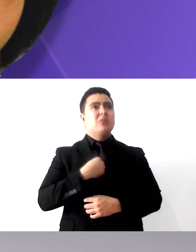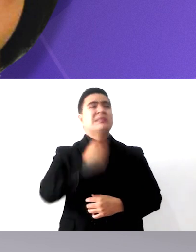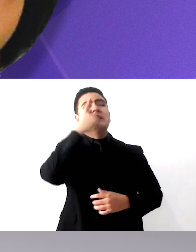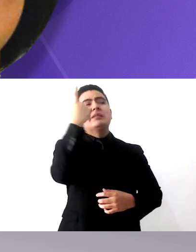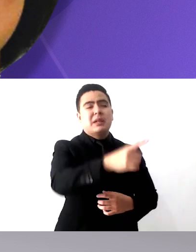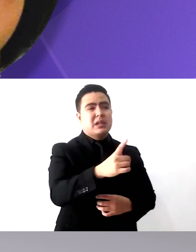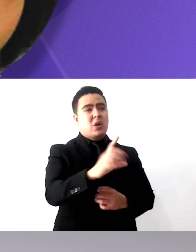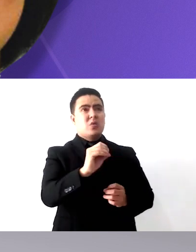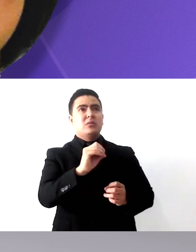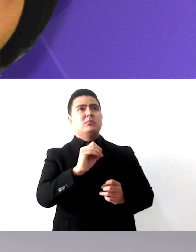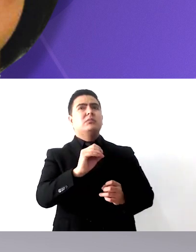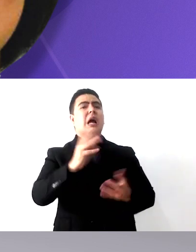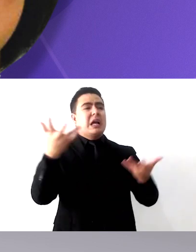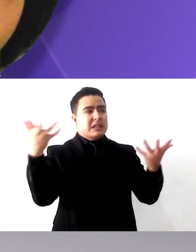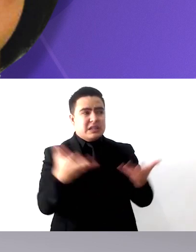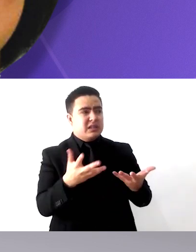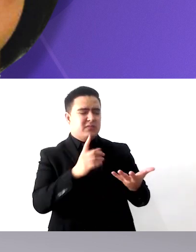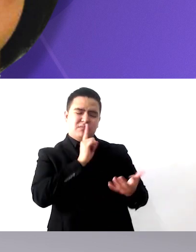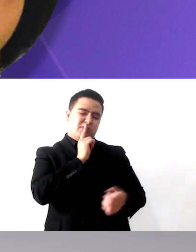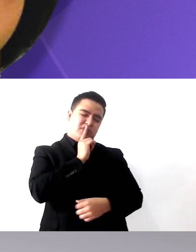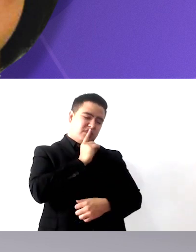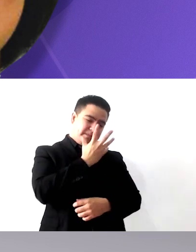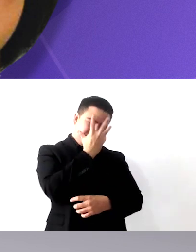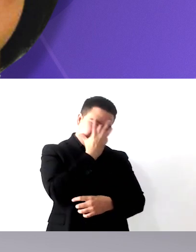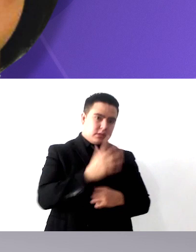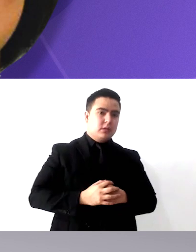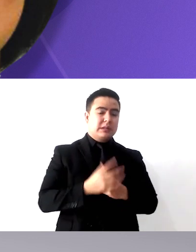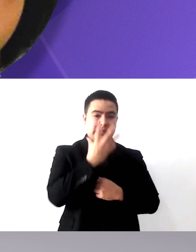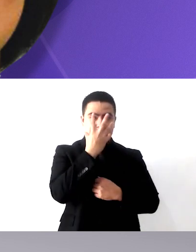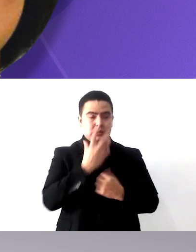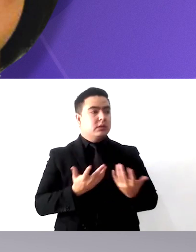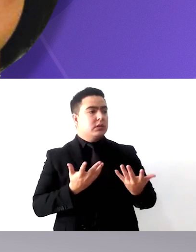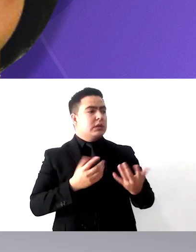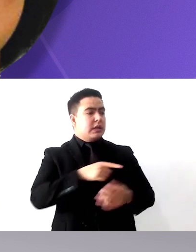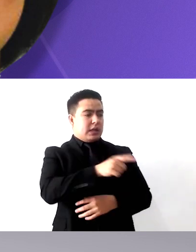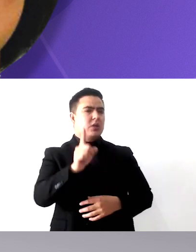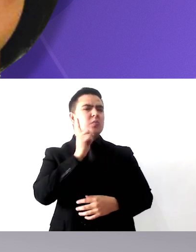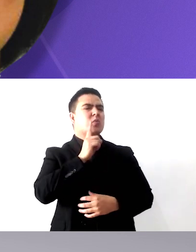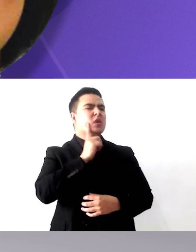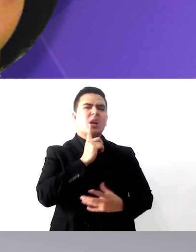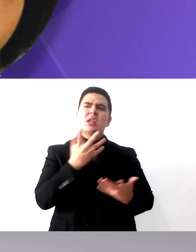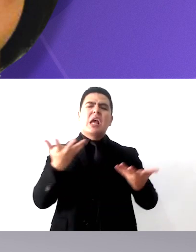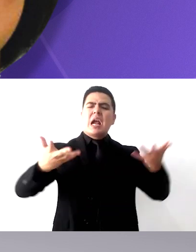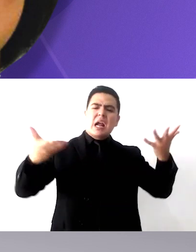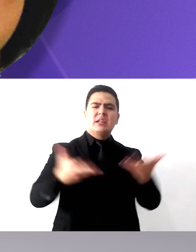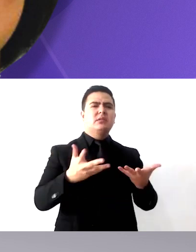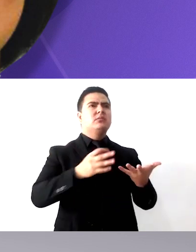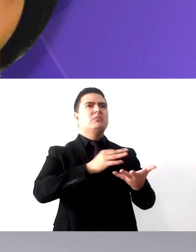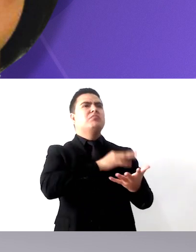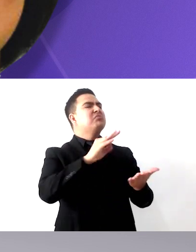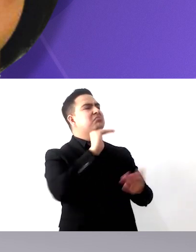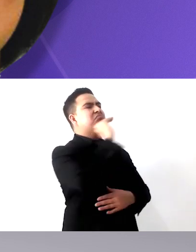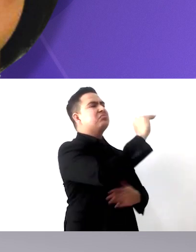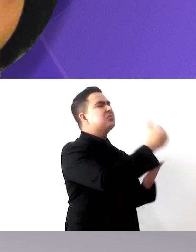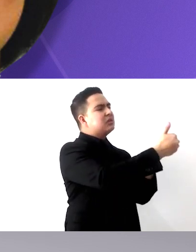nivel partidista cuando no las postulan o no les dan dinero para sus campañas o las mandan a distritos